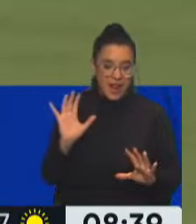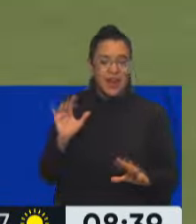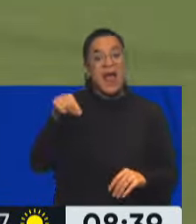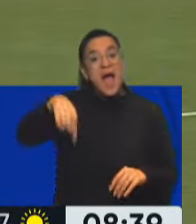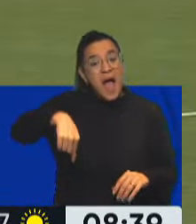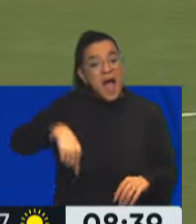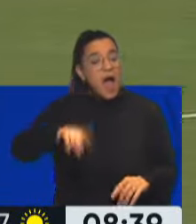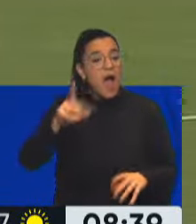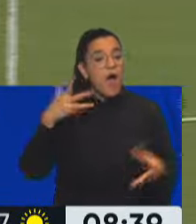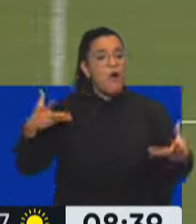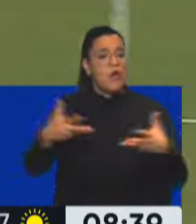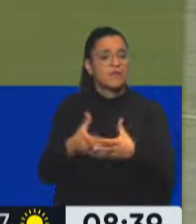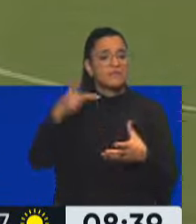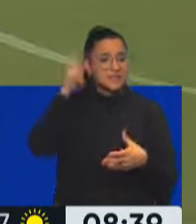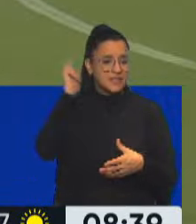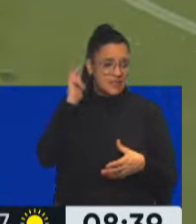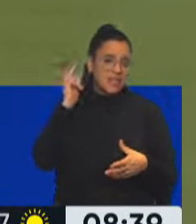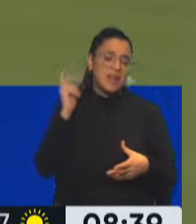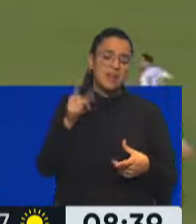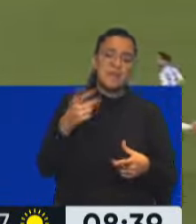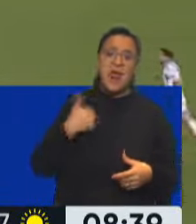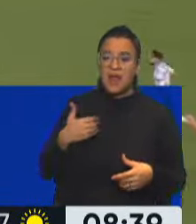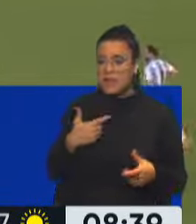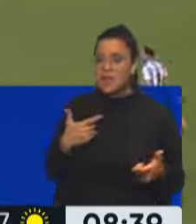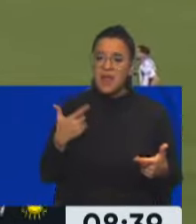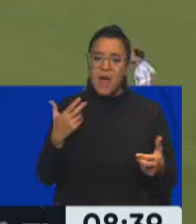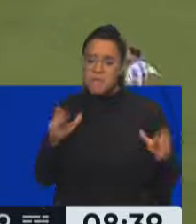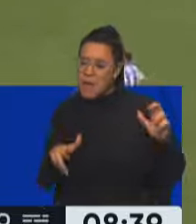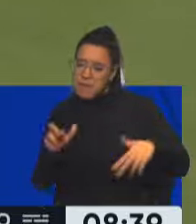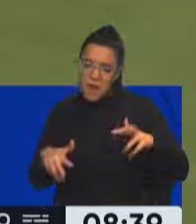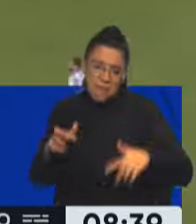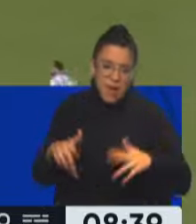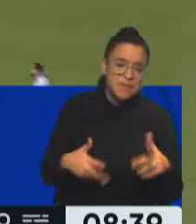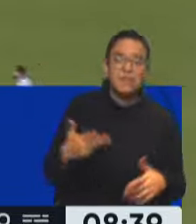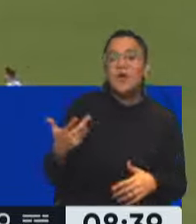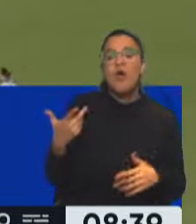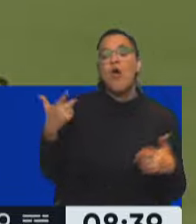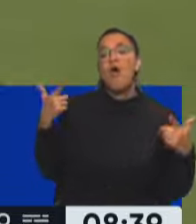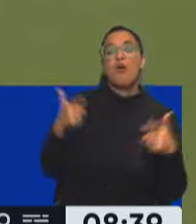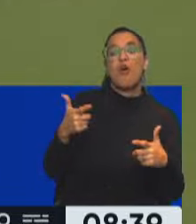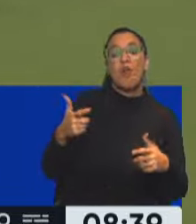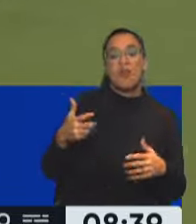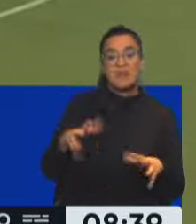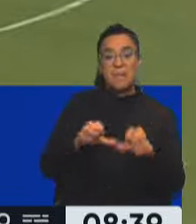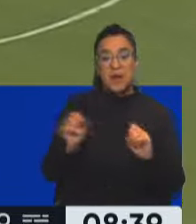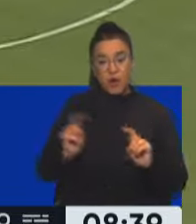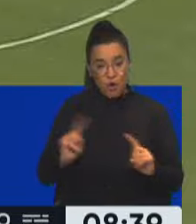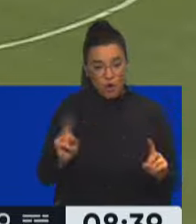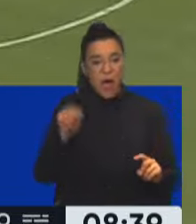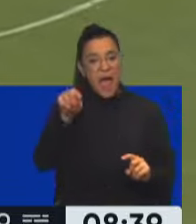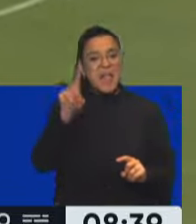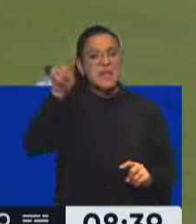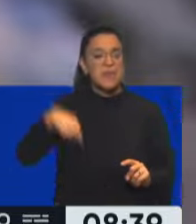ahora parando a un Chile en cancha. Es verdad, Argentina buscó variantes, no encontró el gol temprano, lo encontró tarde y ahí empezó